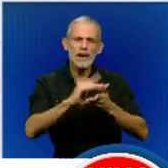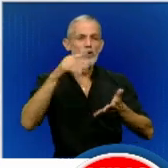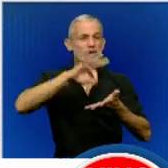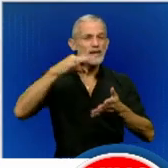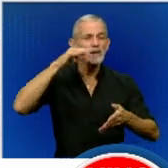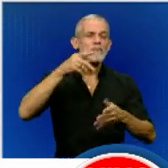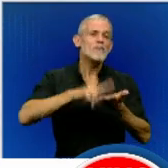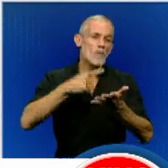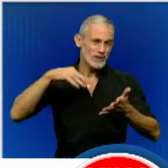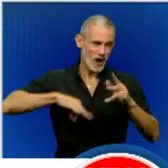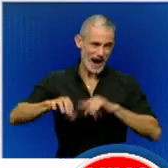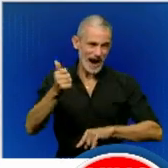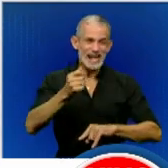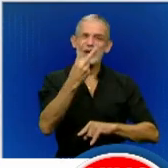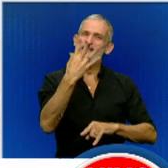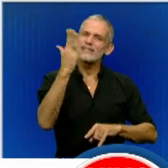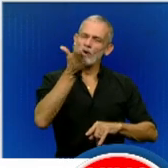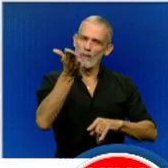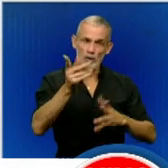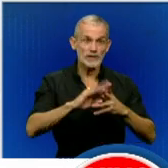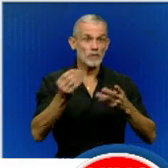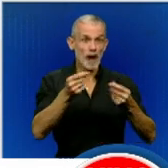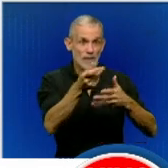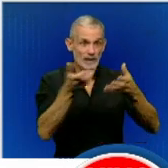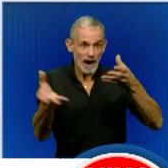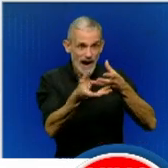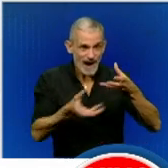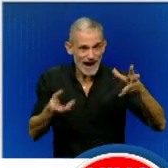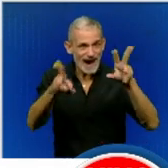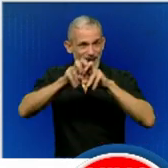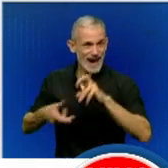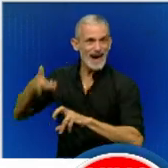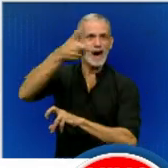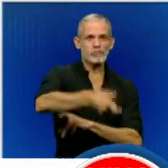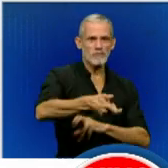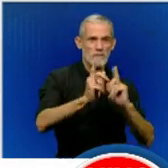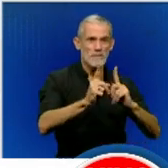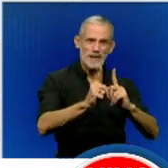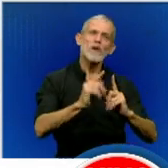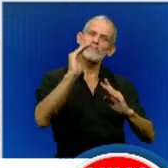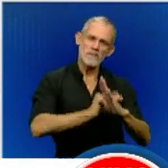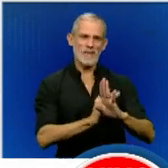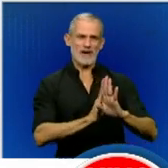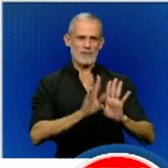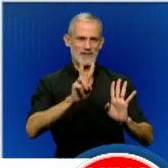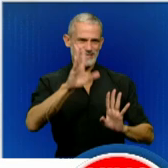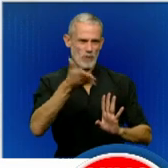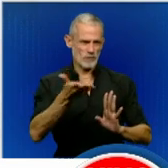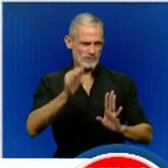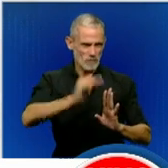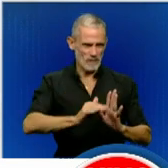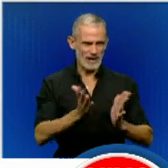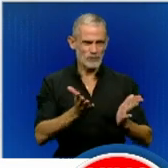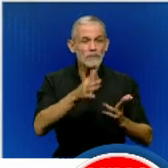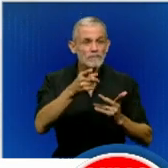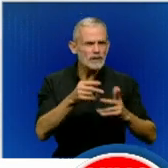25 por ciento para las utilidades reinvertidas y en esto tenemos que ser claros porque lo que se lo que se